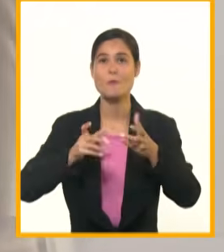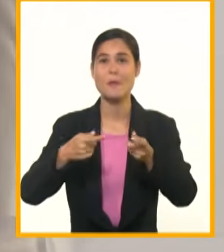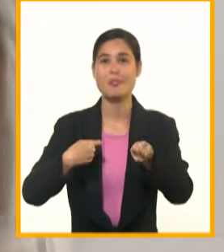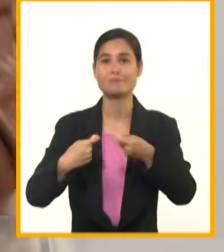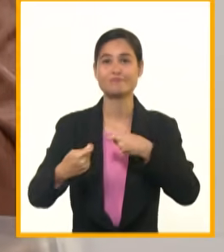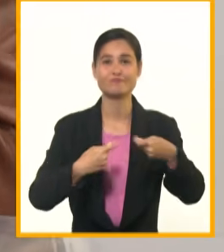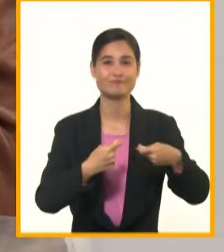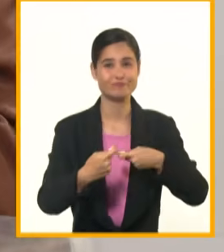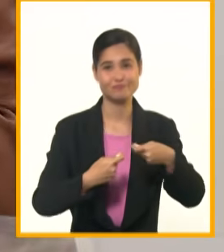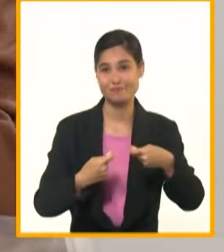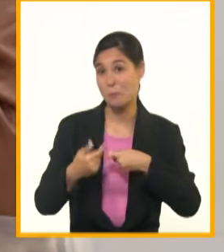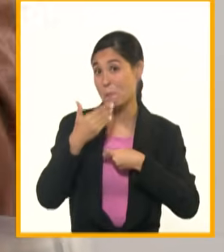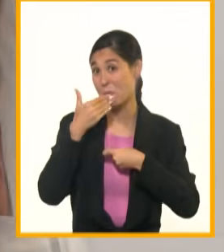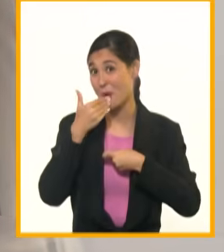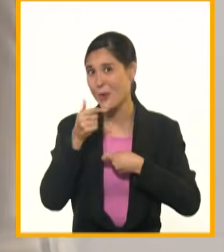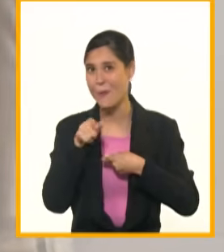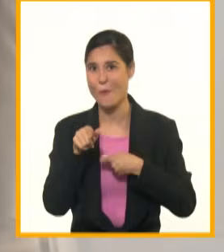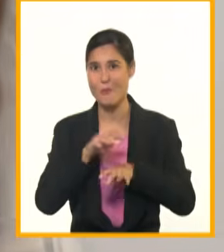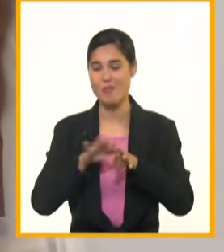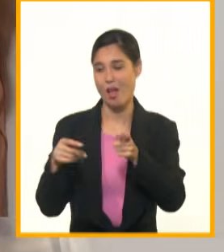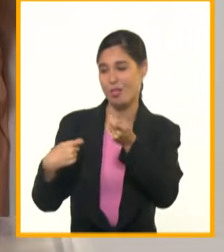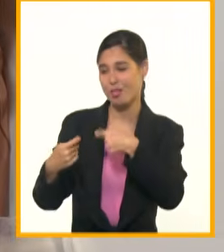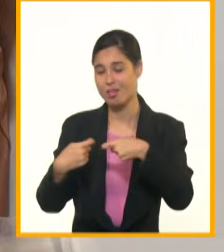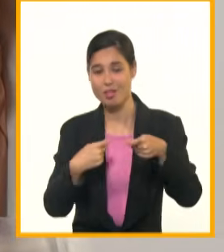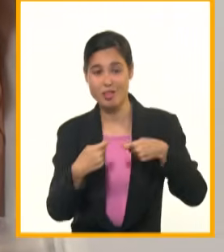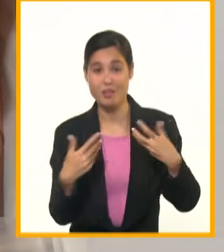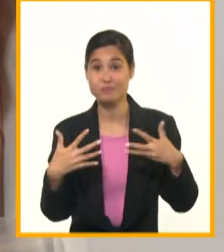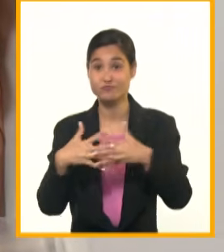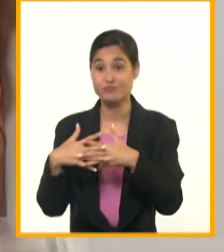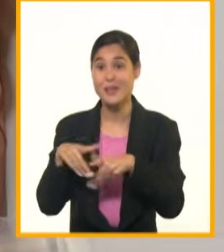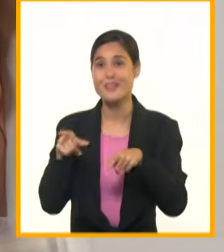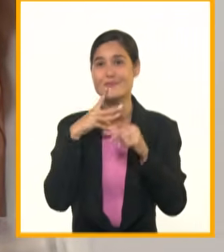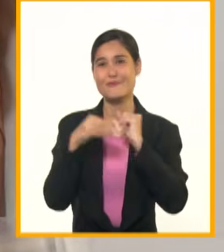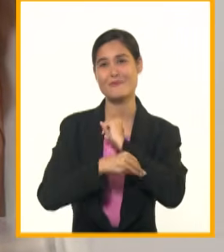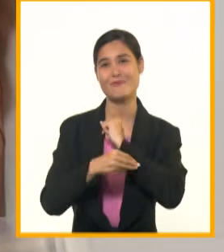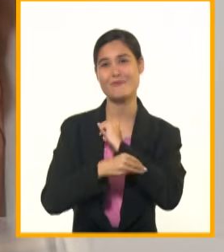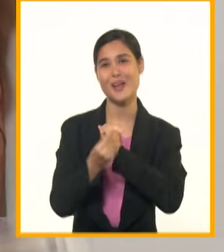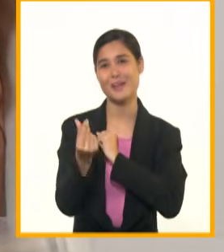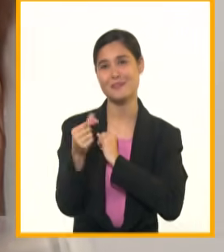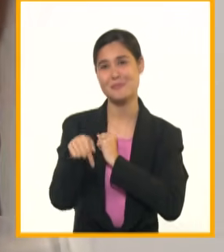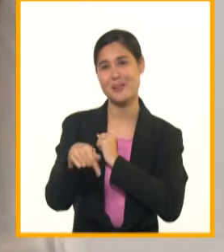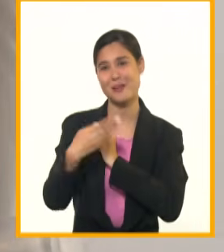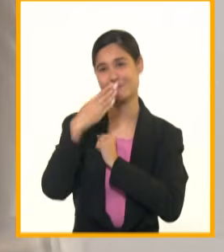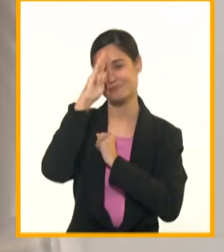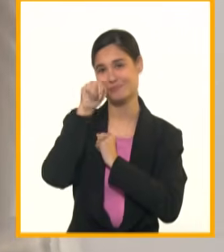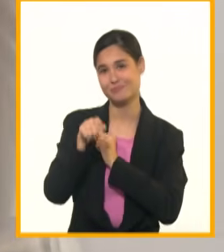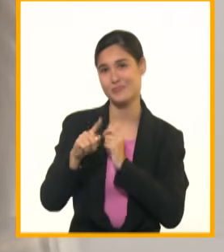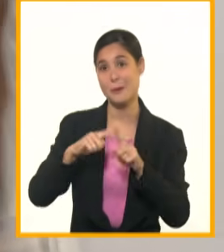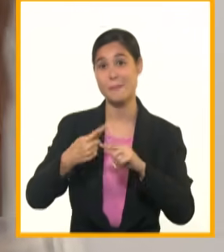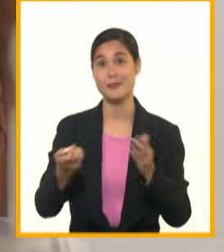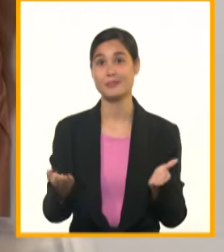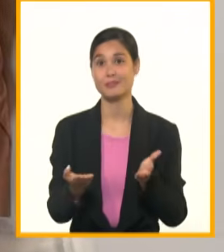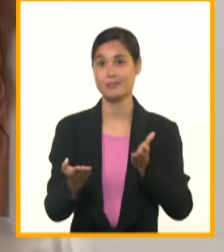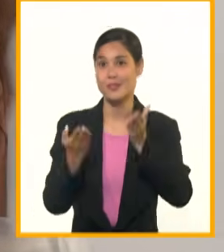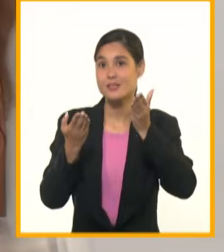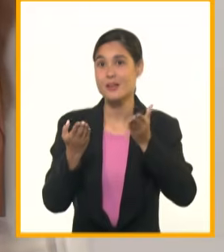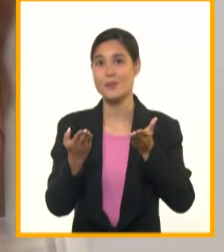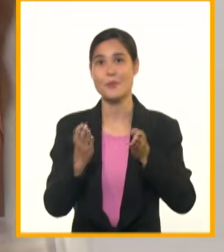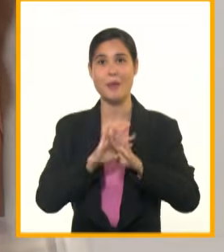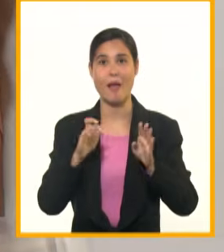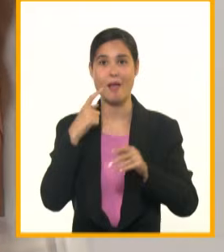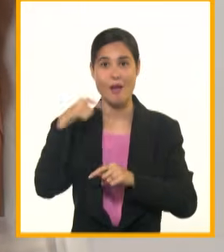inversionista extranjero, lo cual se ha convertido también en una fortaleza para el desarrollo de ahora y del